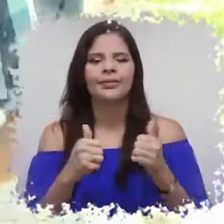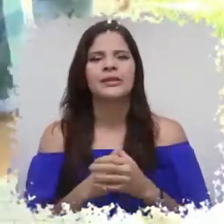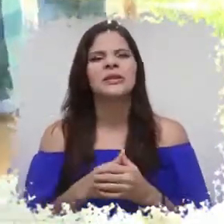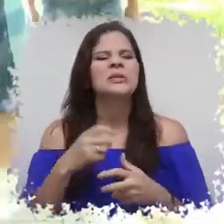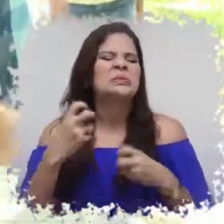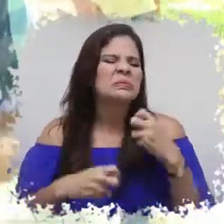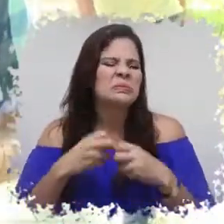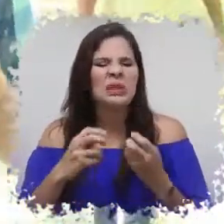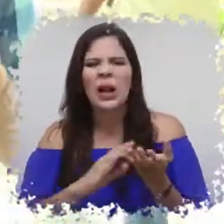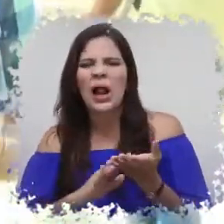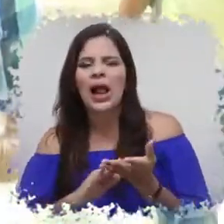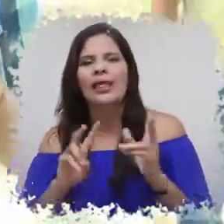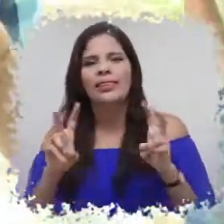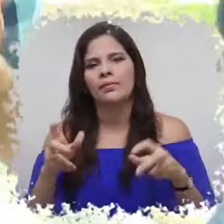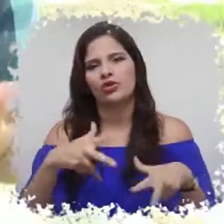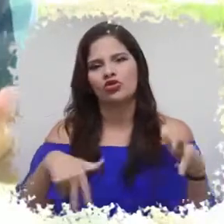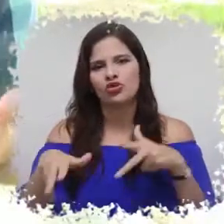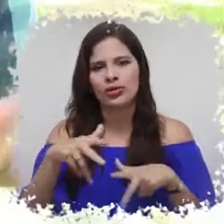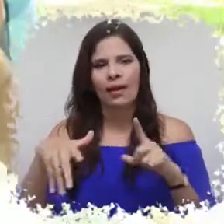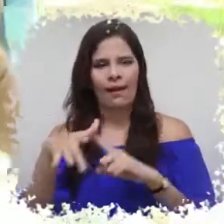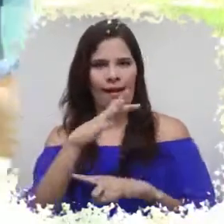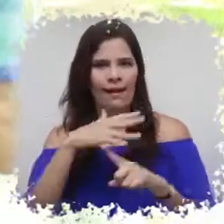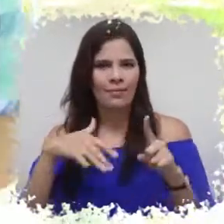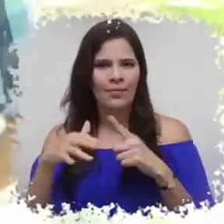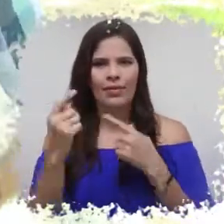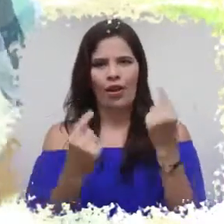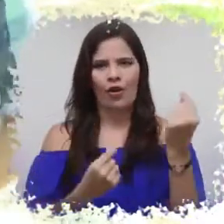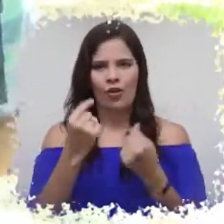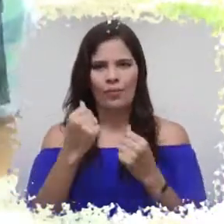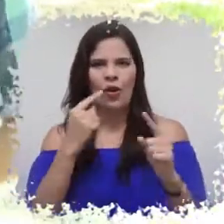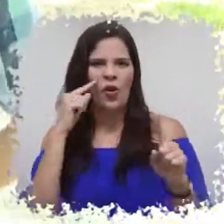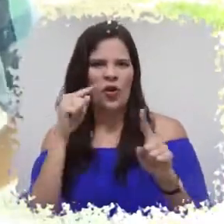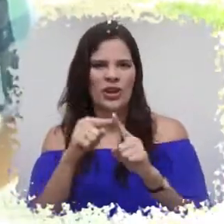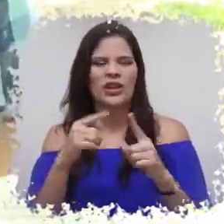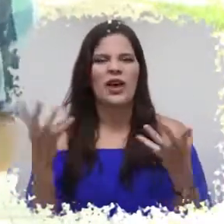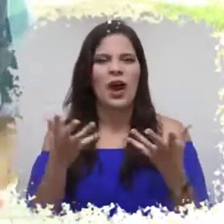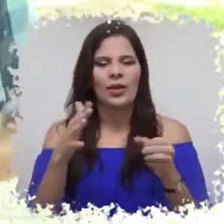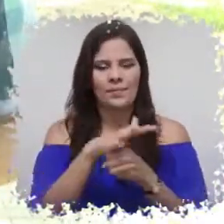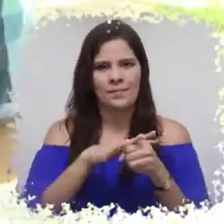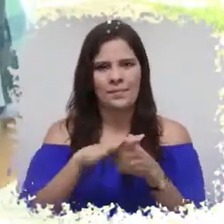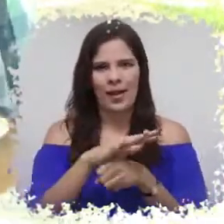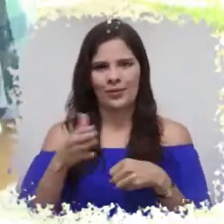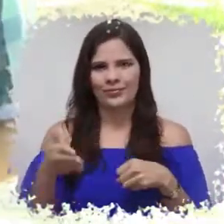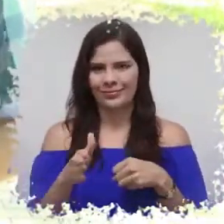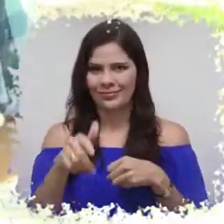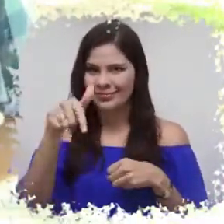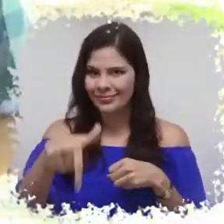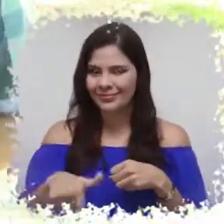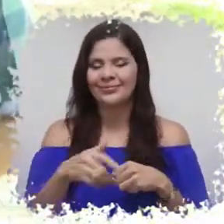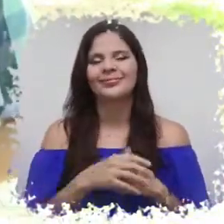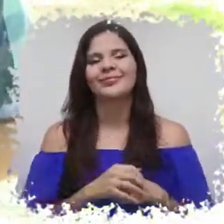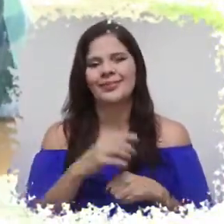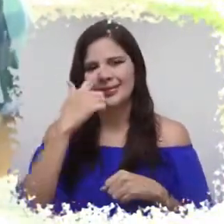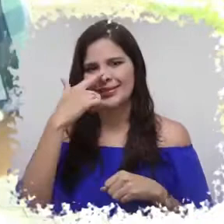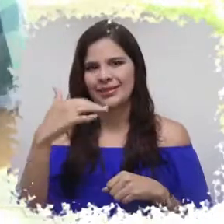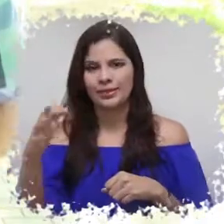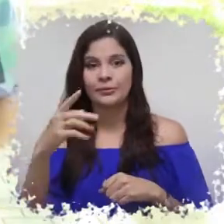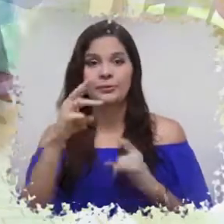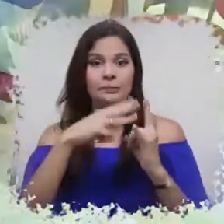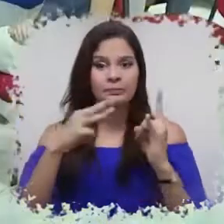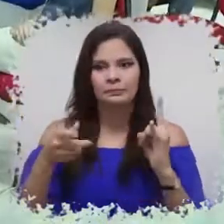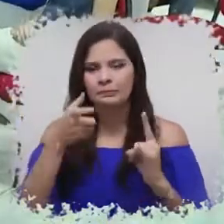fue tratada a nivel social, económico y medioambiental, enfocados en el barrio Pescaíto, donde la Universidad del Magdalena desarrolla una